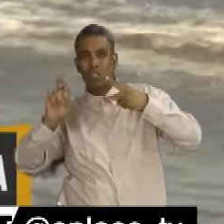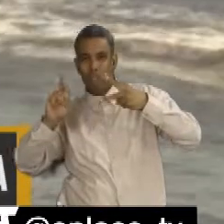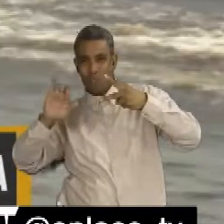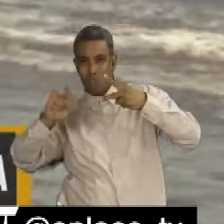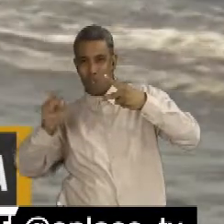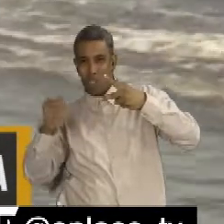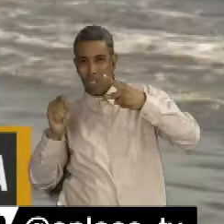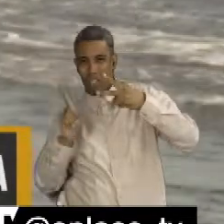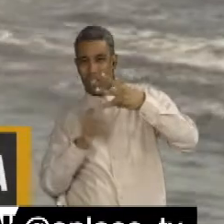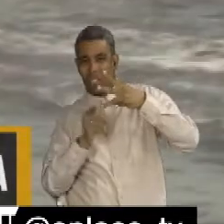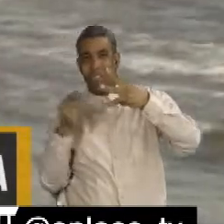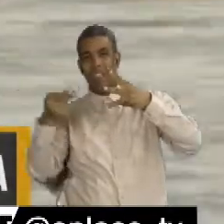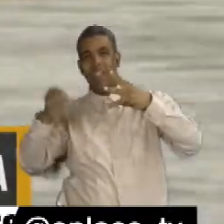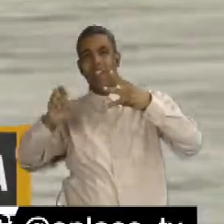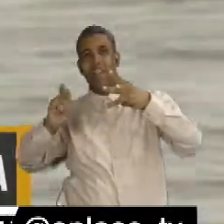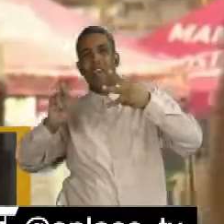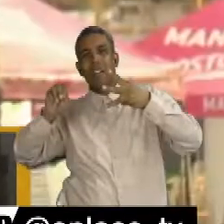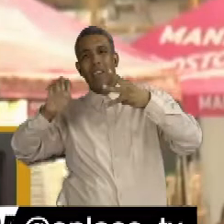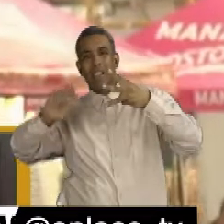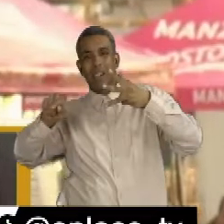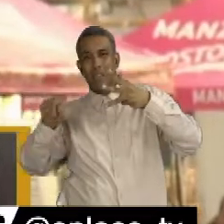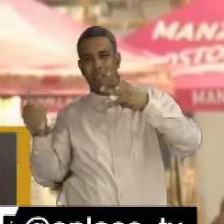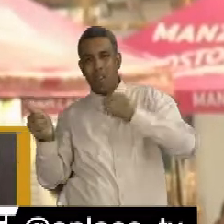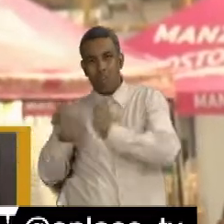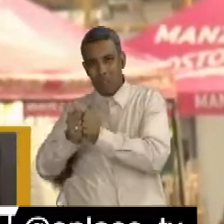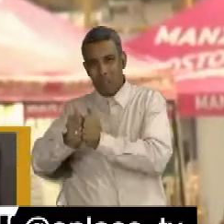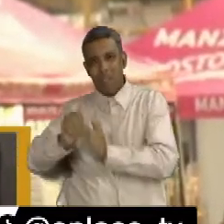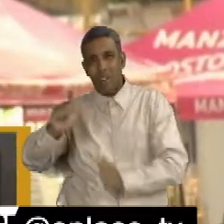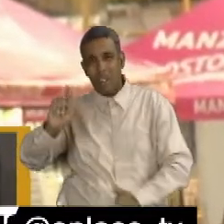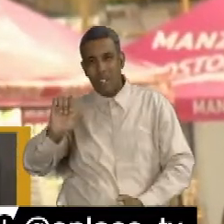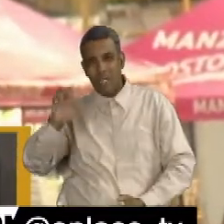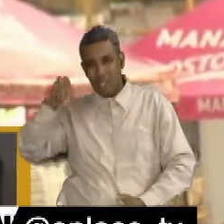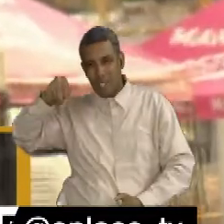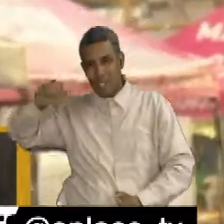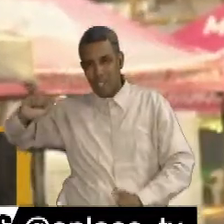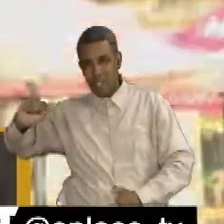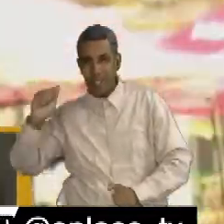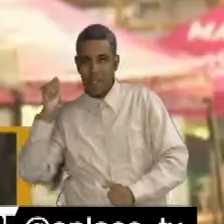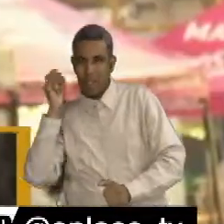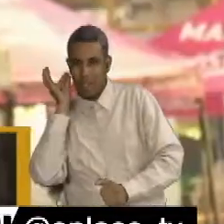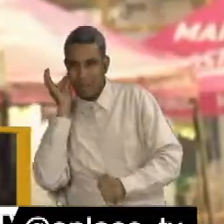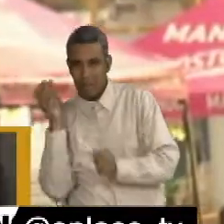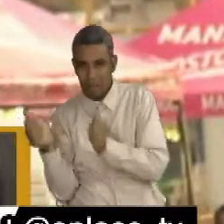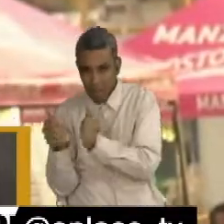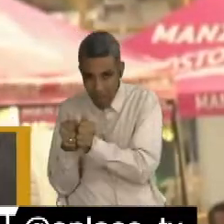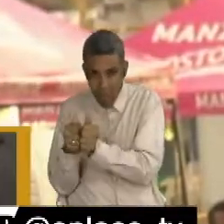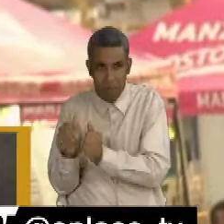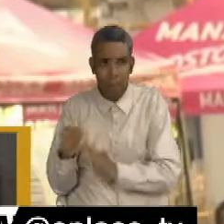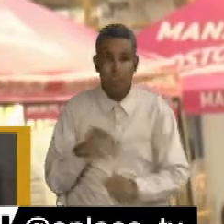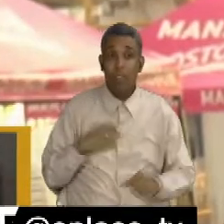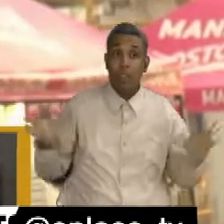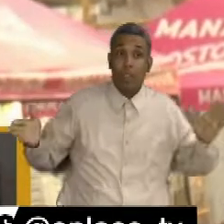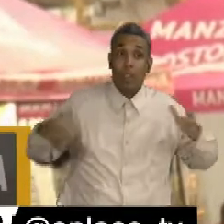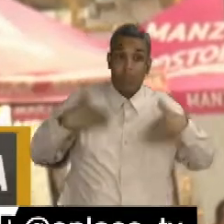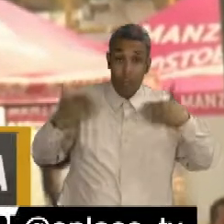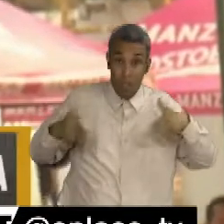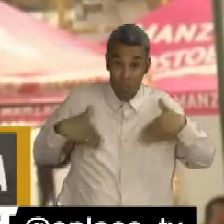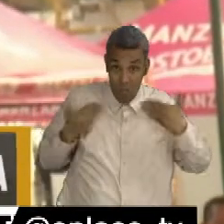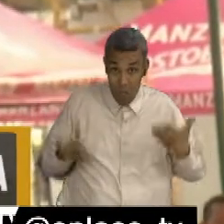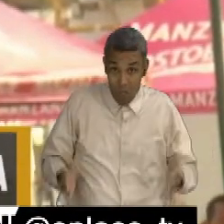fueron Hermer Betancourt y Lina Montoya. Bien, muy contento y muy difícil. Pues en la